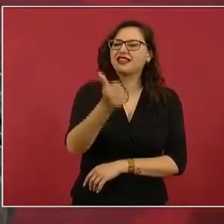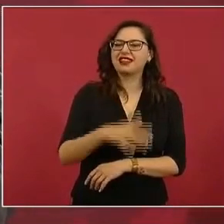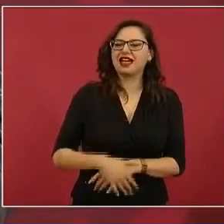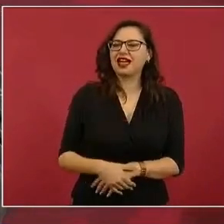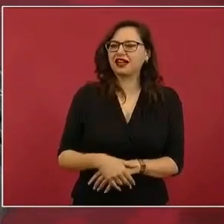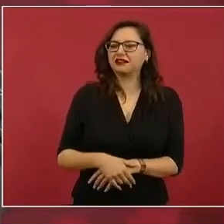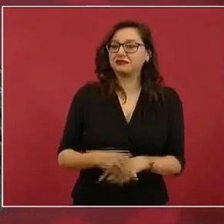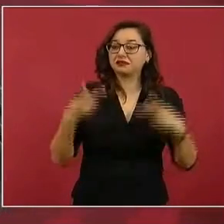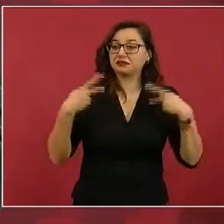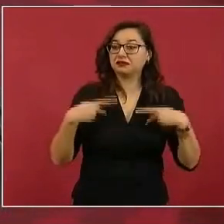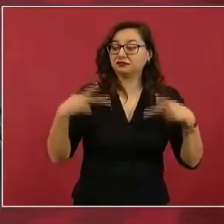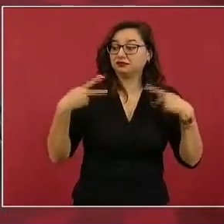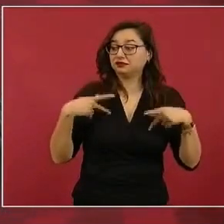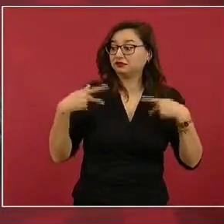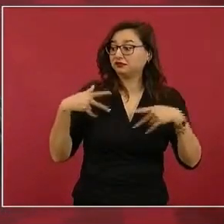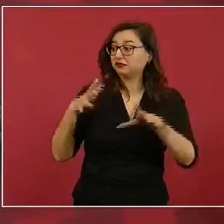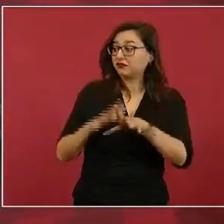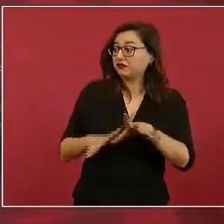nosotros